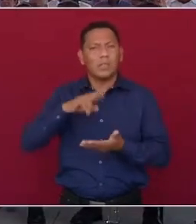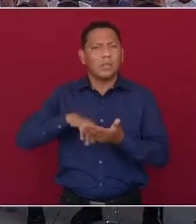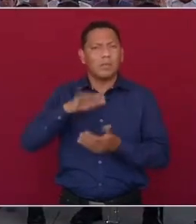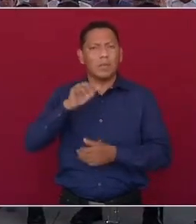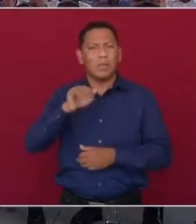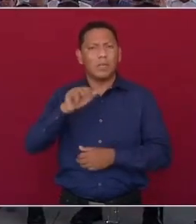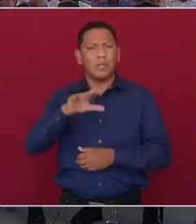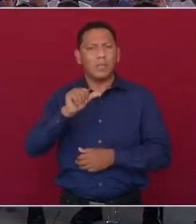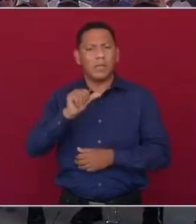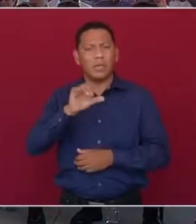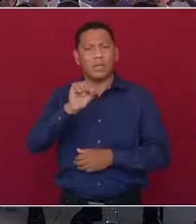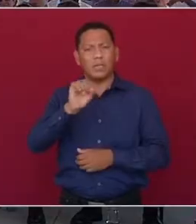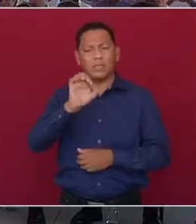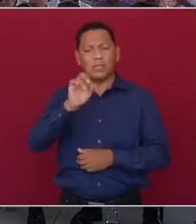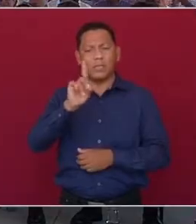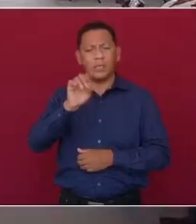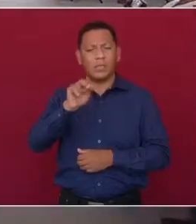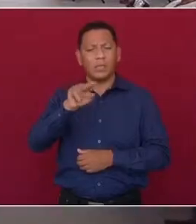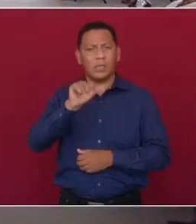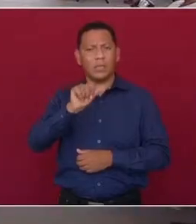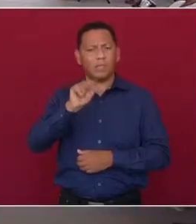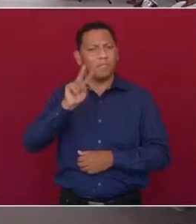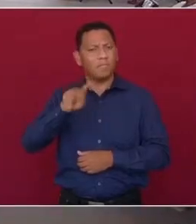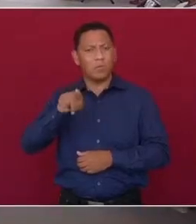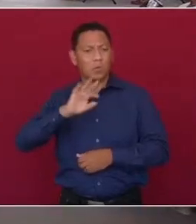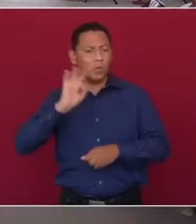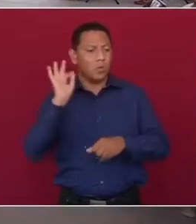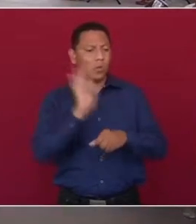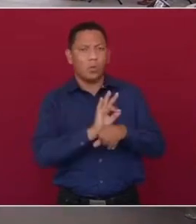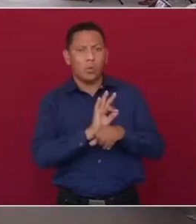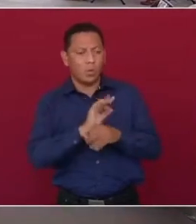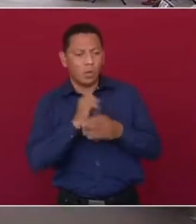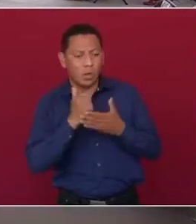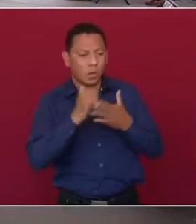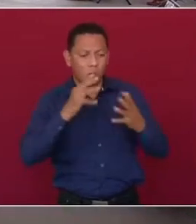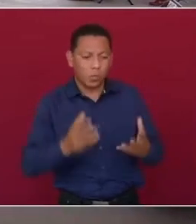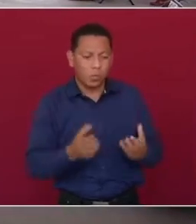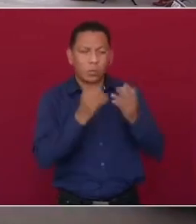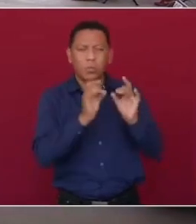Marina, en casos de desastre.